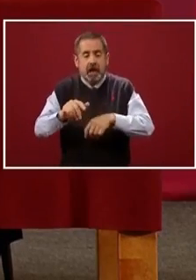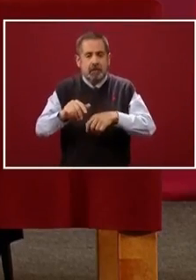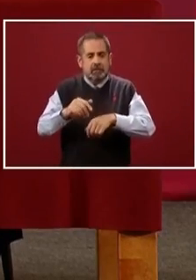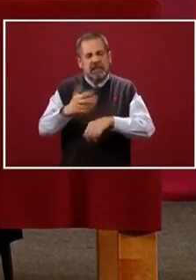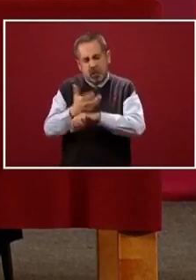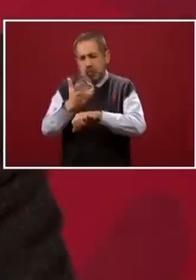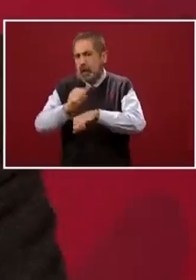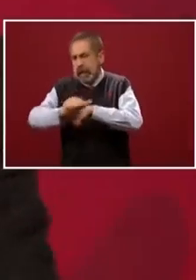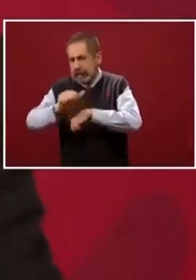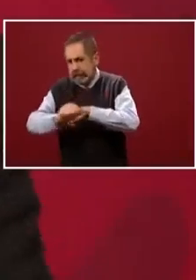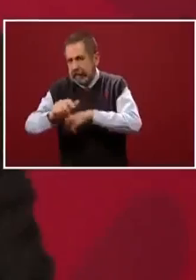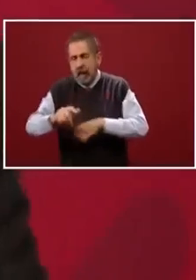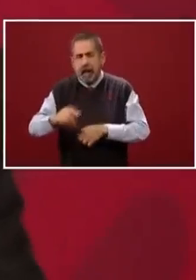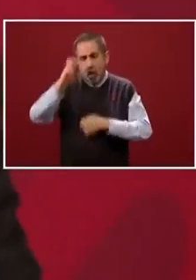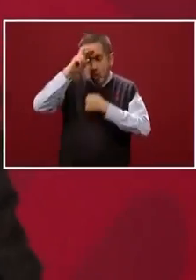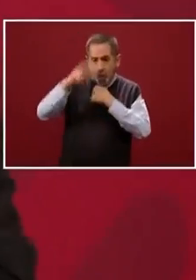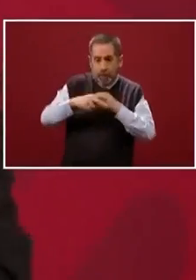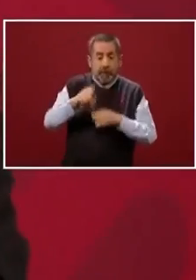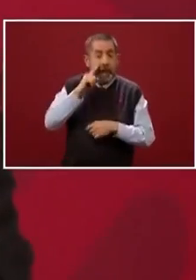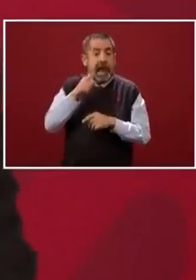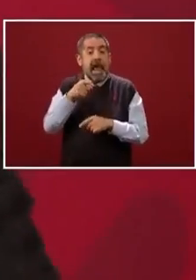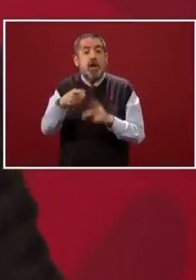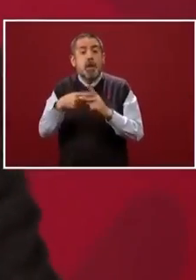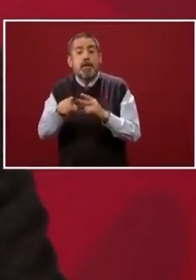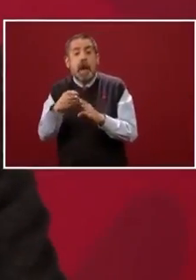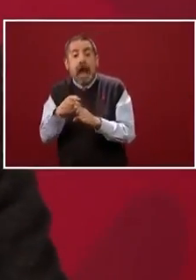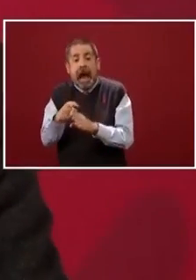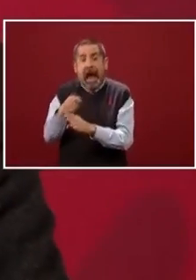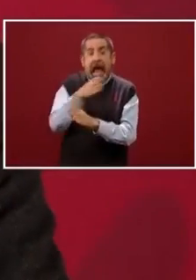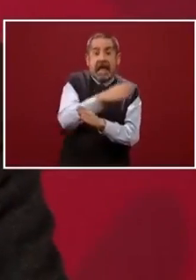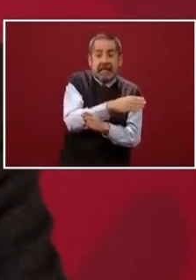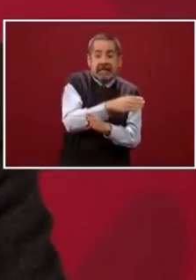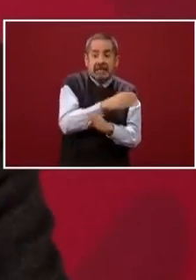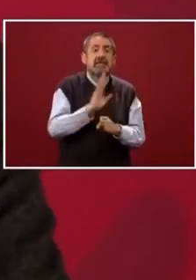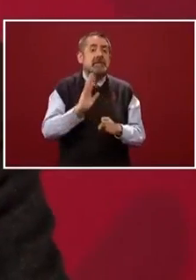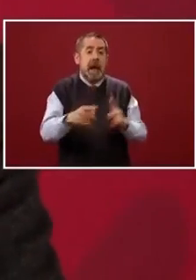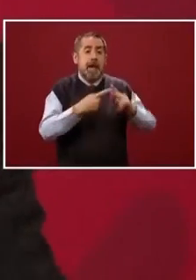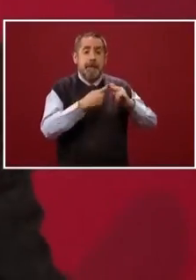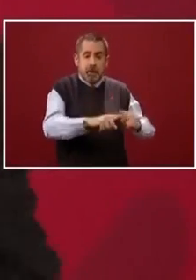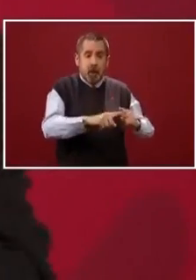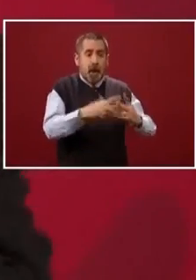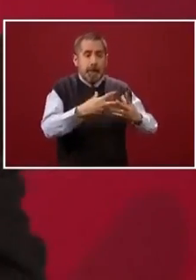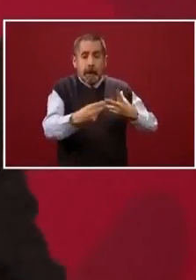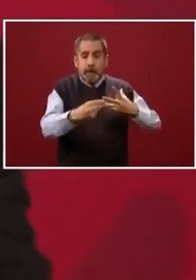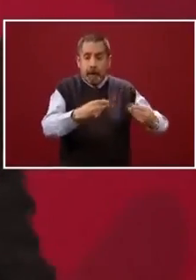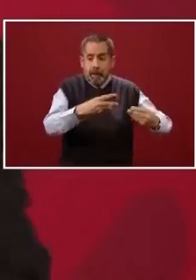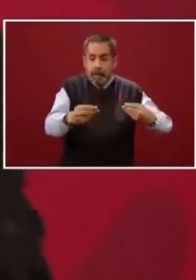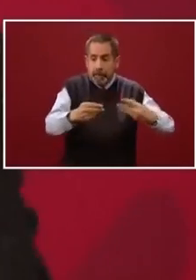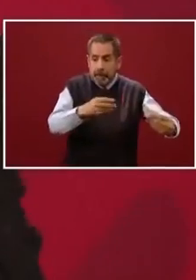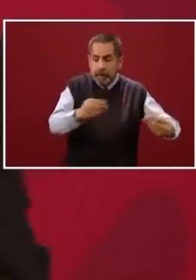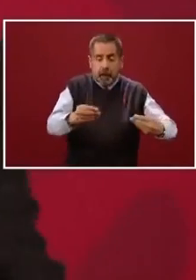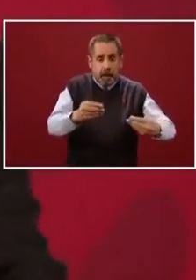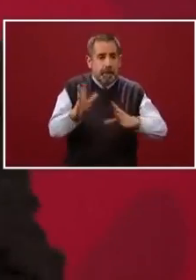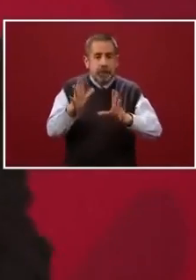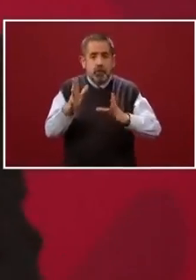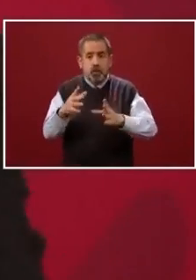tiempo atrás, cuando ellos vivieron etapas de intensa transmisión, que ya hemos dicho que en general están un